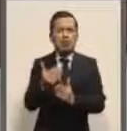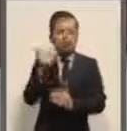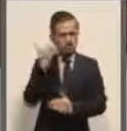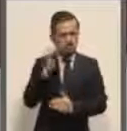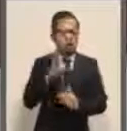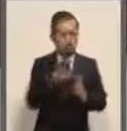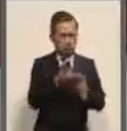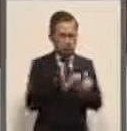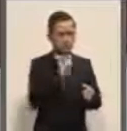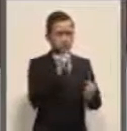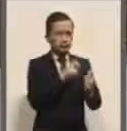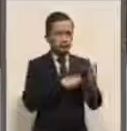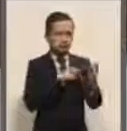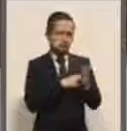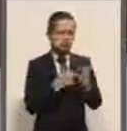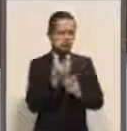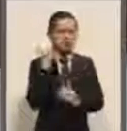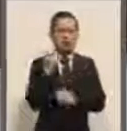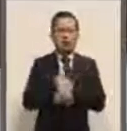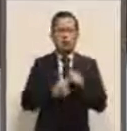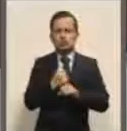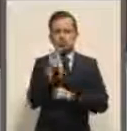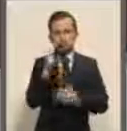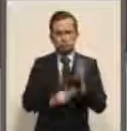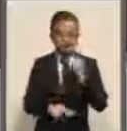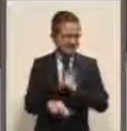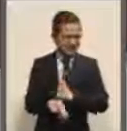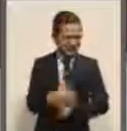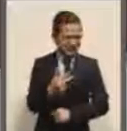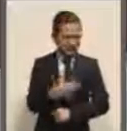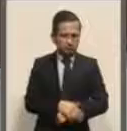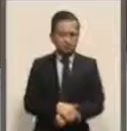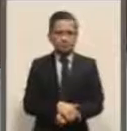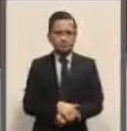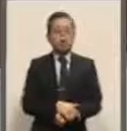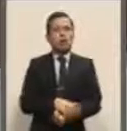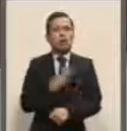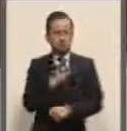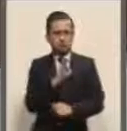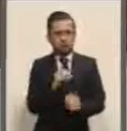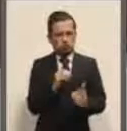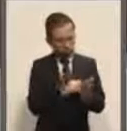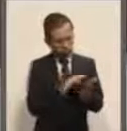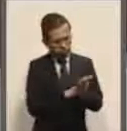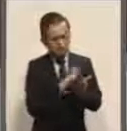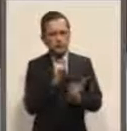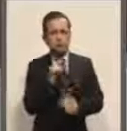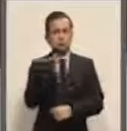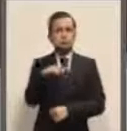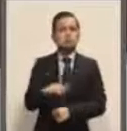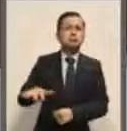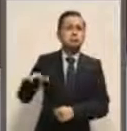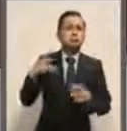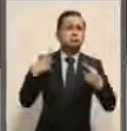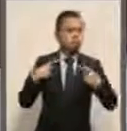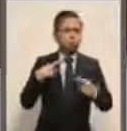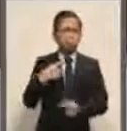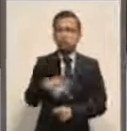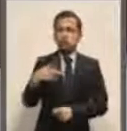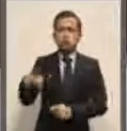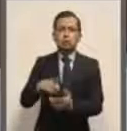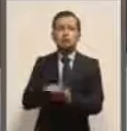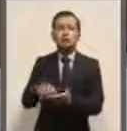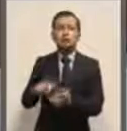reformas constitucionales del año 2013, para garantizar el derecho de acceso de las tecnologías